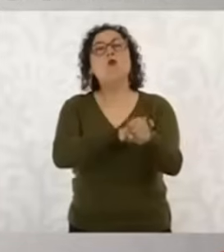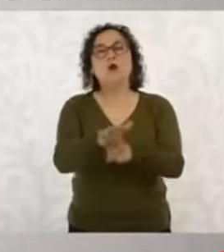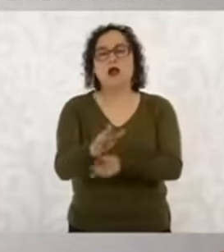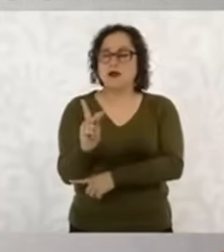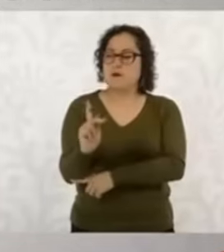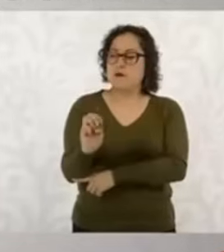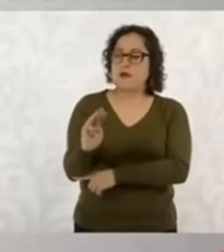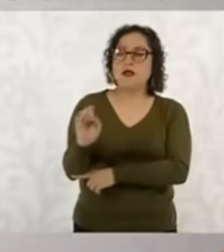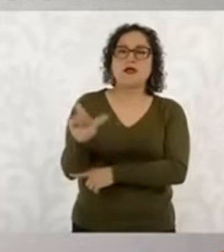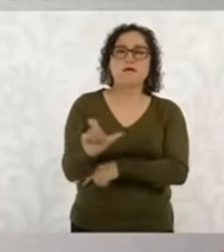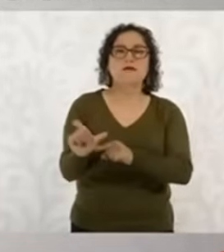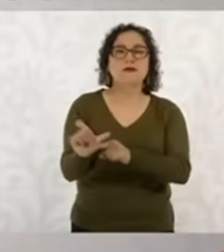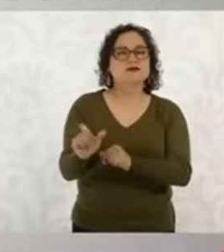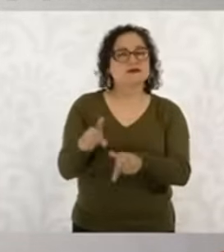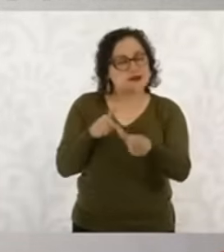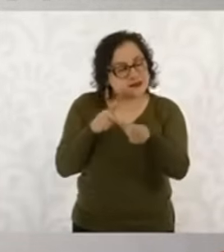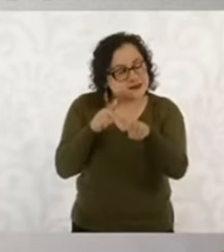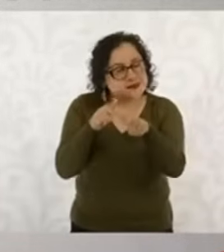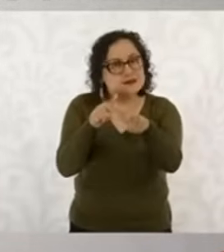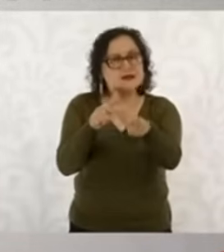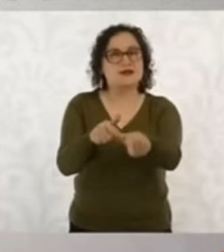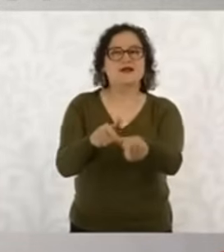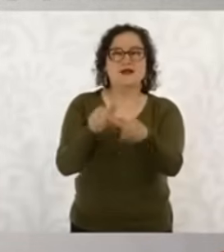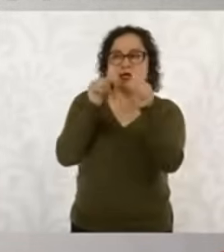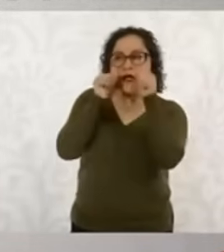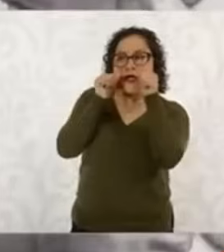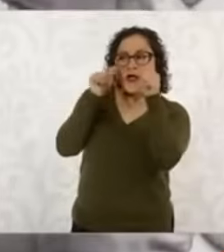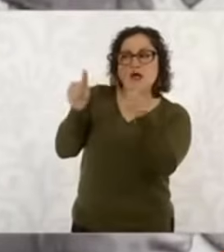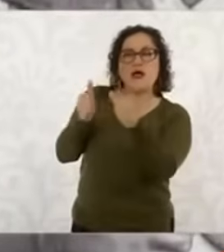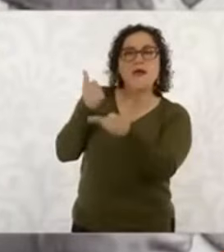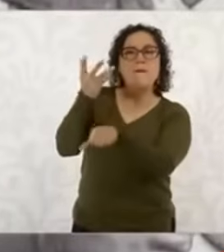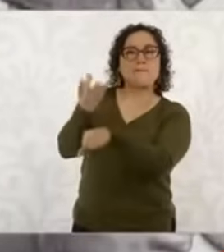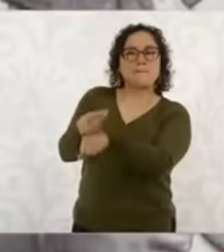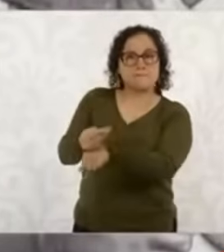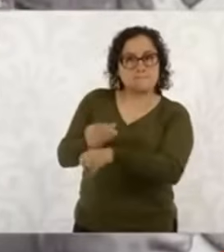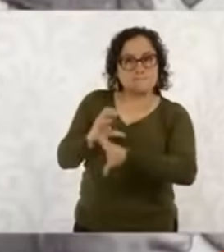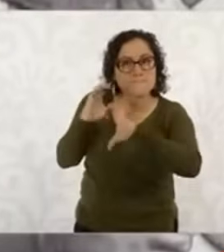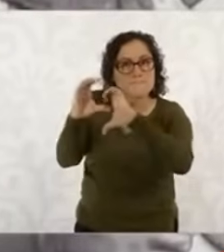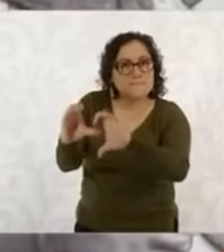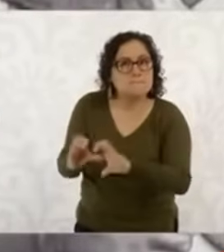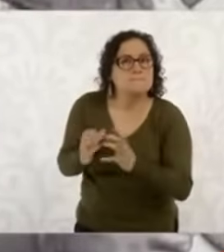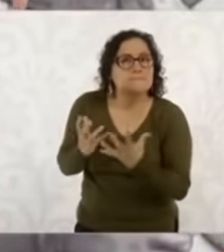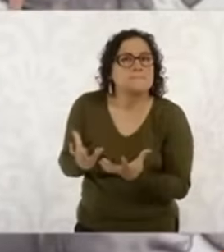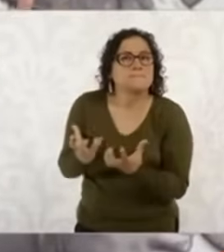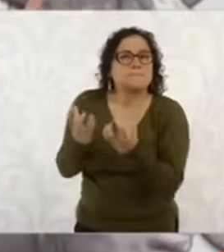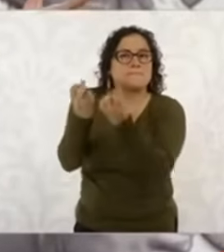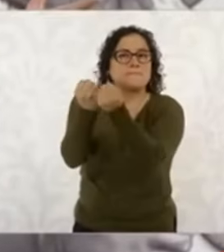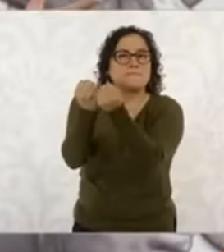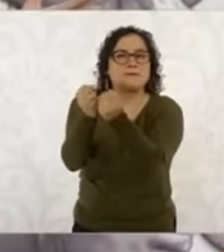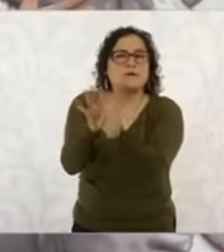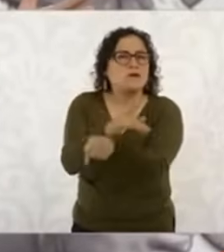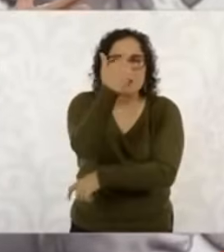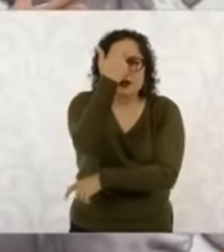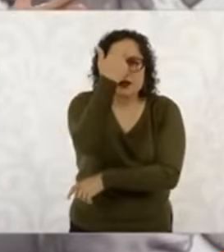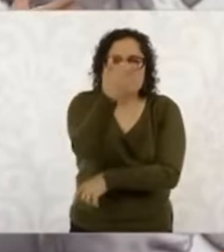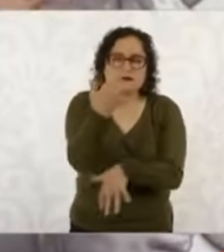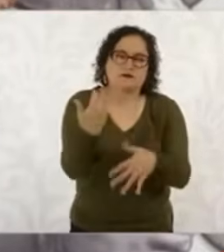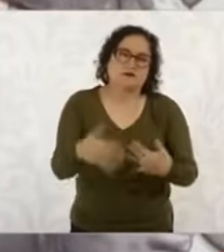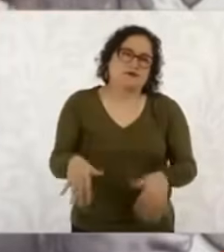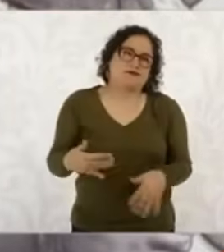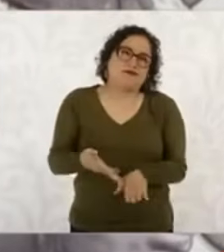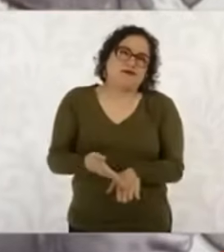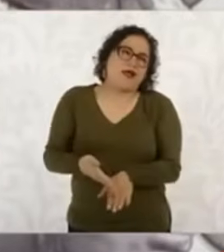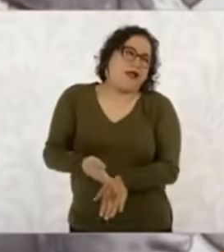¿Por qué tenemos que seguir rescatando Pemex? Por esa terrible deuda